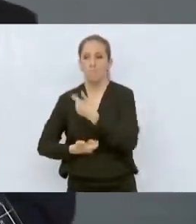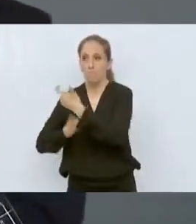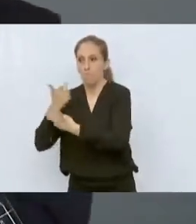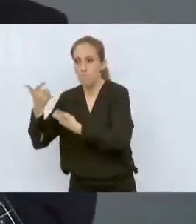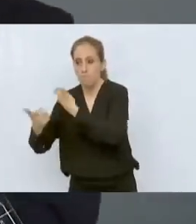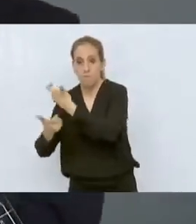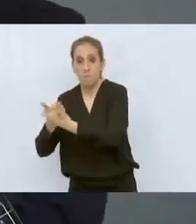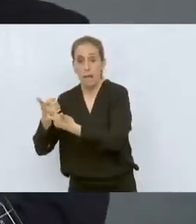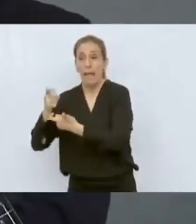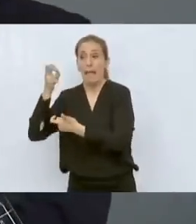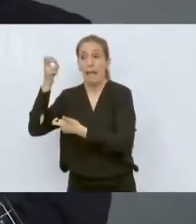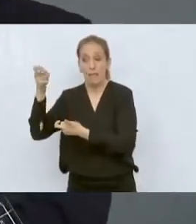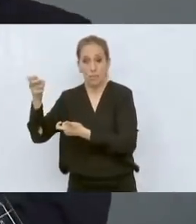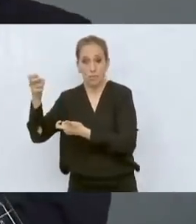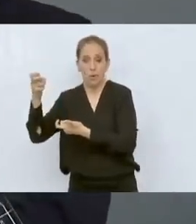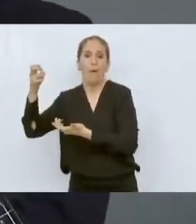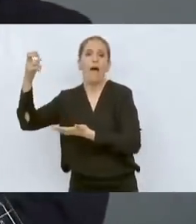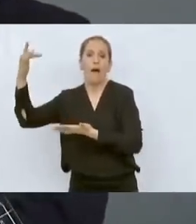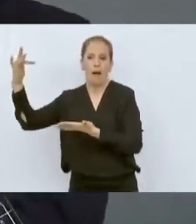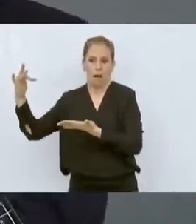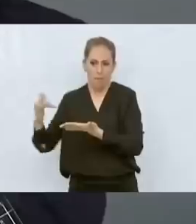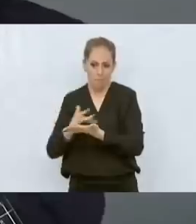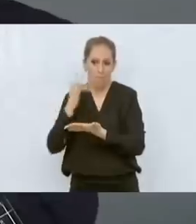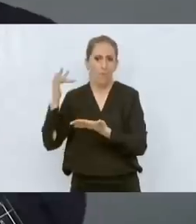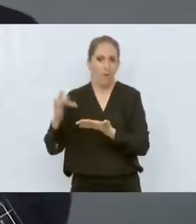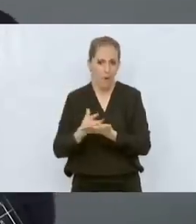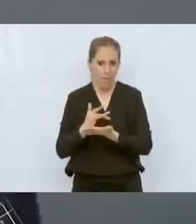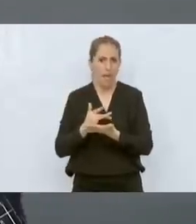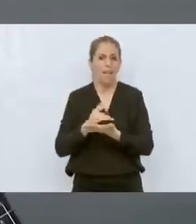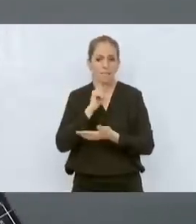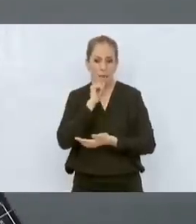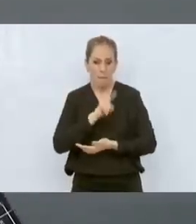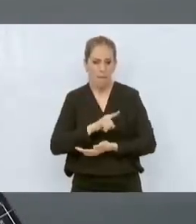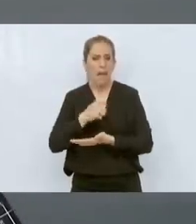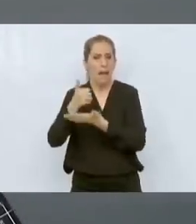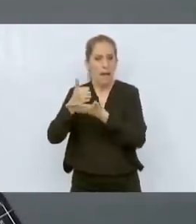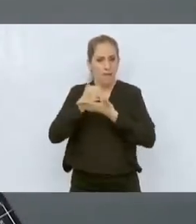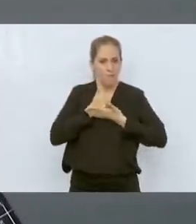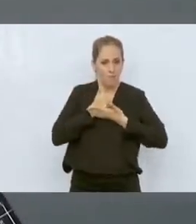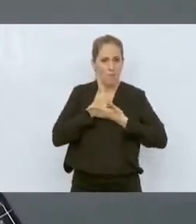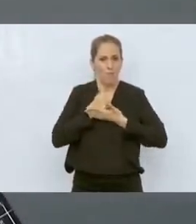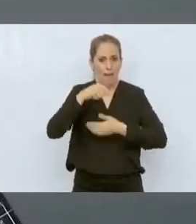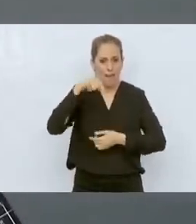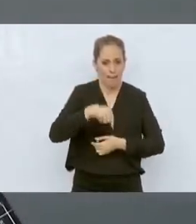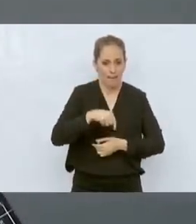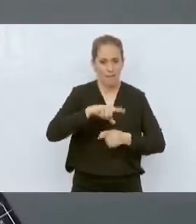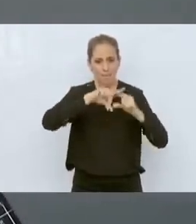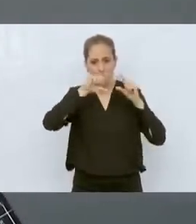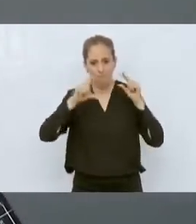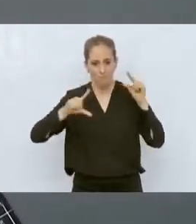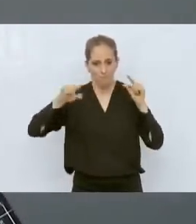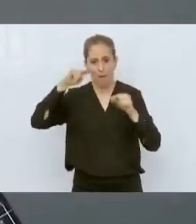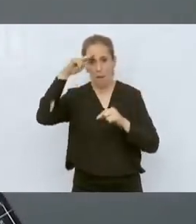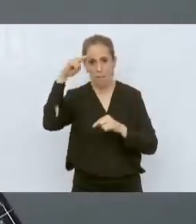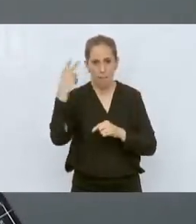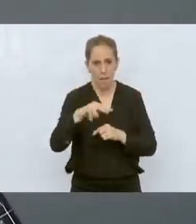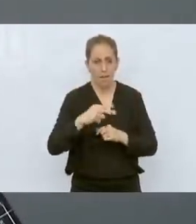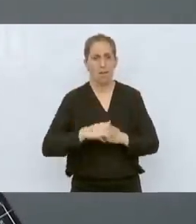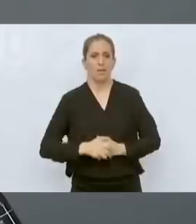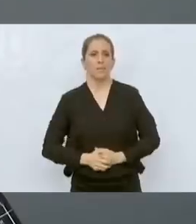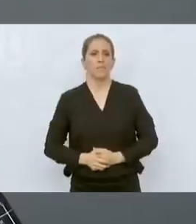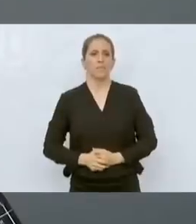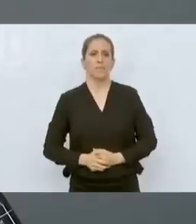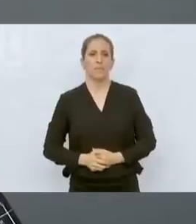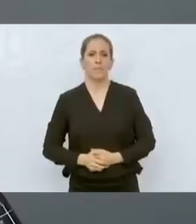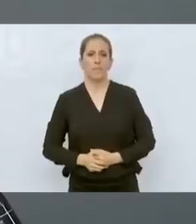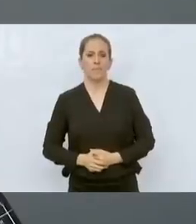apoya, nos ayuda. Y hay algo también que hemos logrado y que es muy importante.